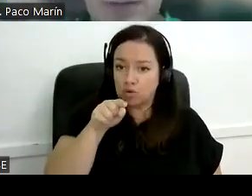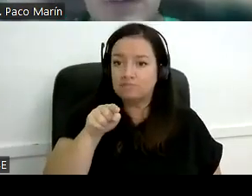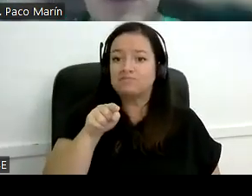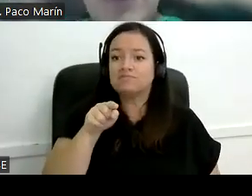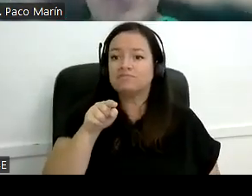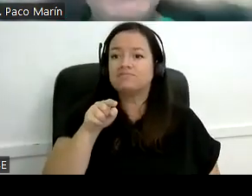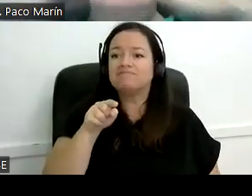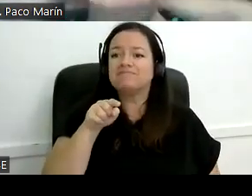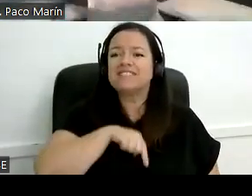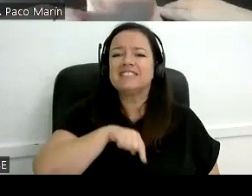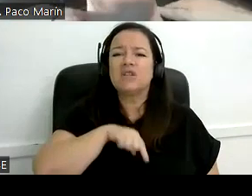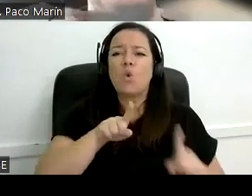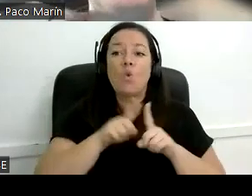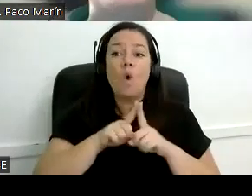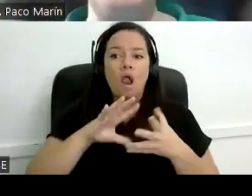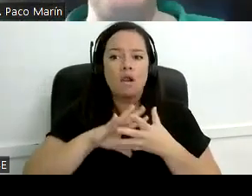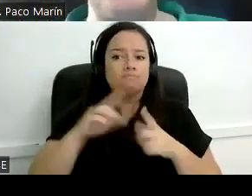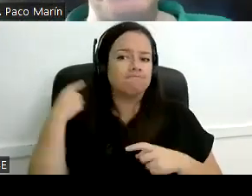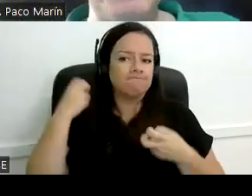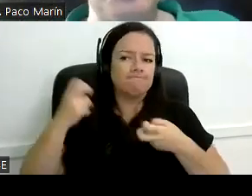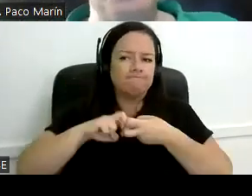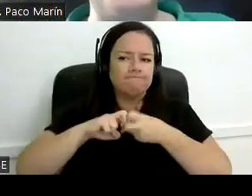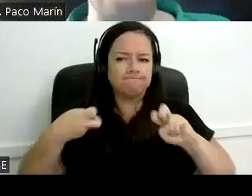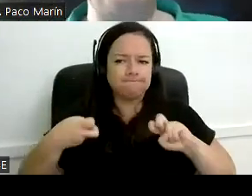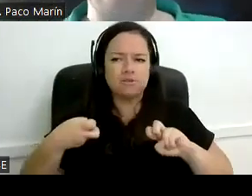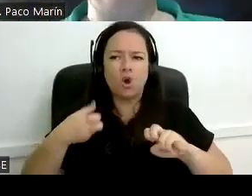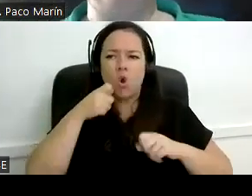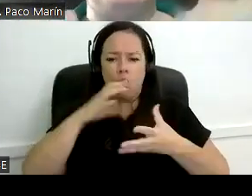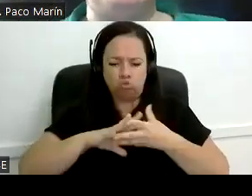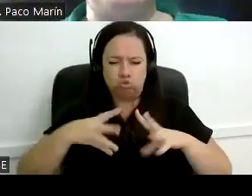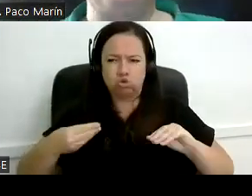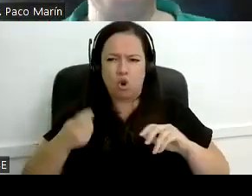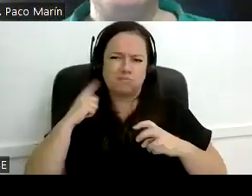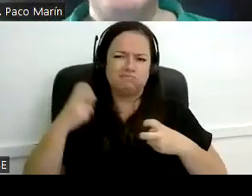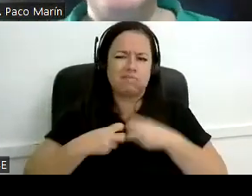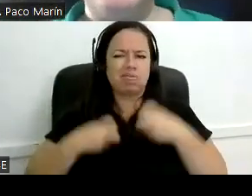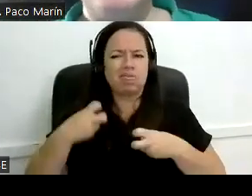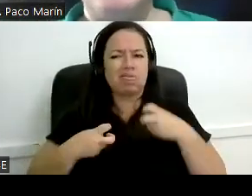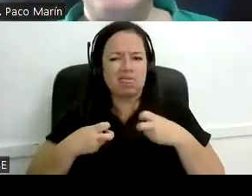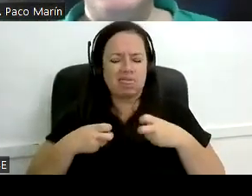fundamentalmente son sobre todo contracturas a nivel cervical, contracturas a nivel muscular que no nos van a permitir relajarnos